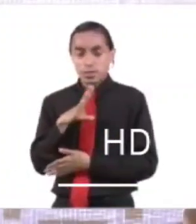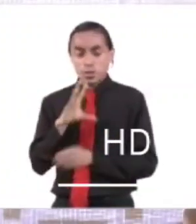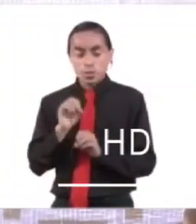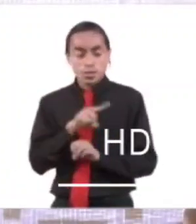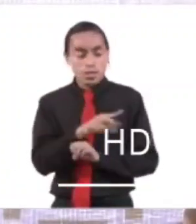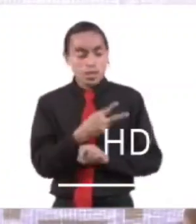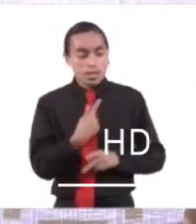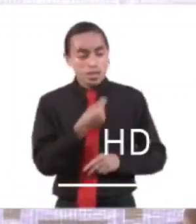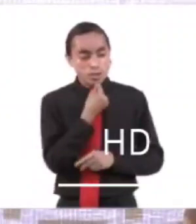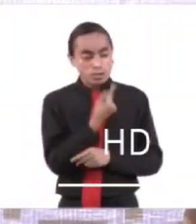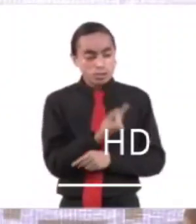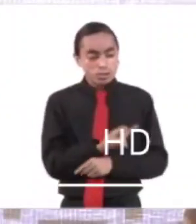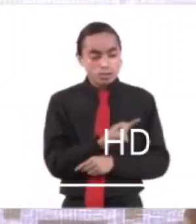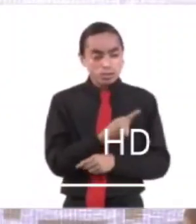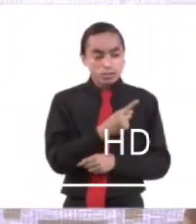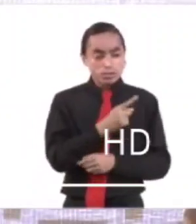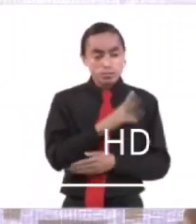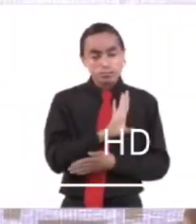protestantes, evidente minoría